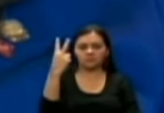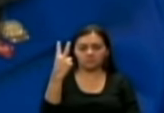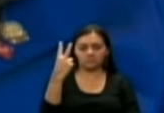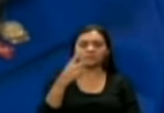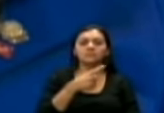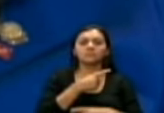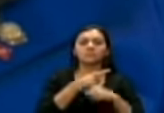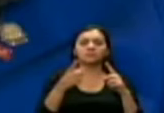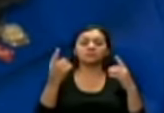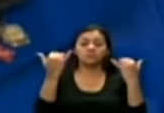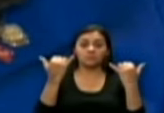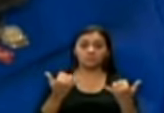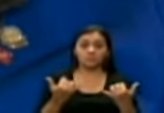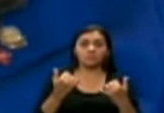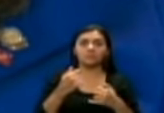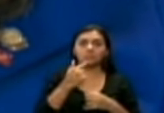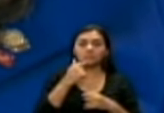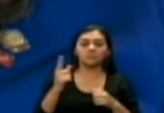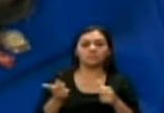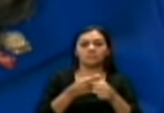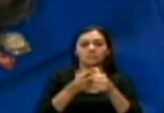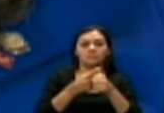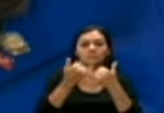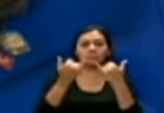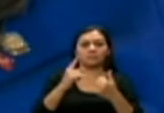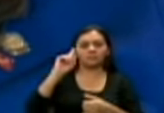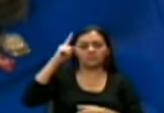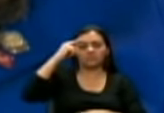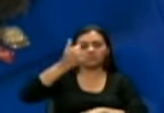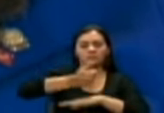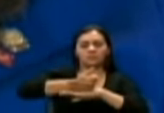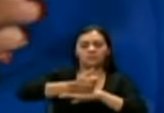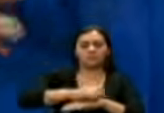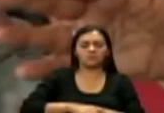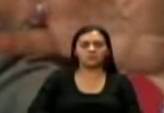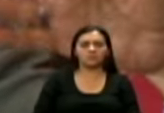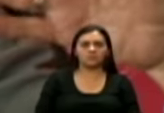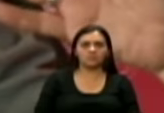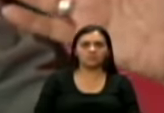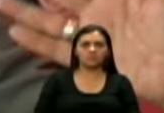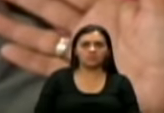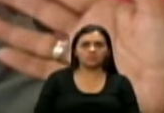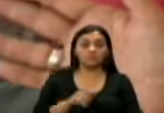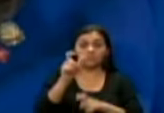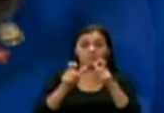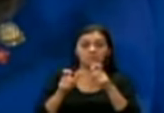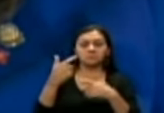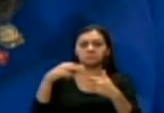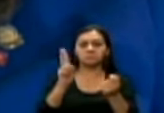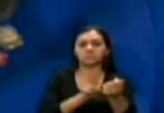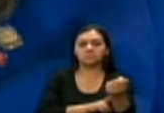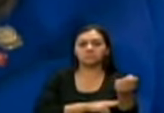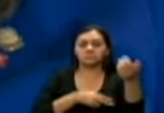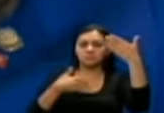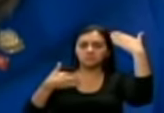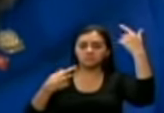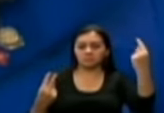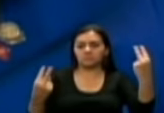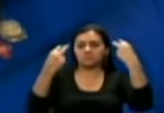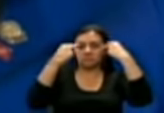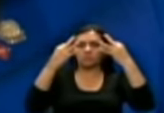Uh-huh. Y hemos llegado a ser pues la primera fuerza de gobierno. Entonces, la gente no se ha acostumbrado a nosotros en la vida política. Al